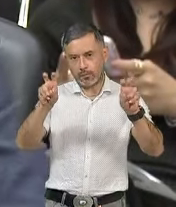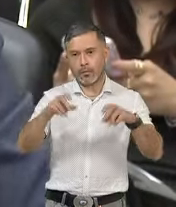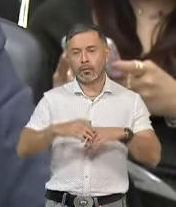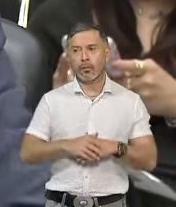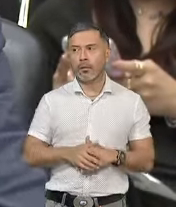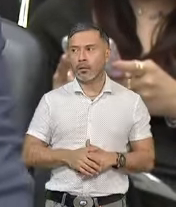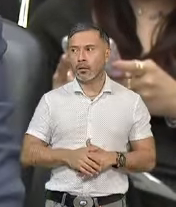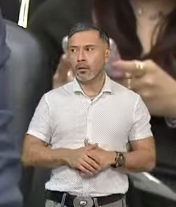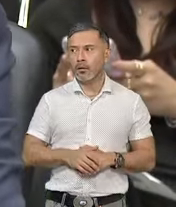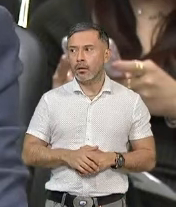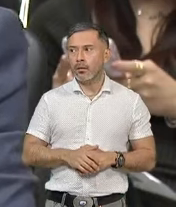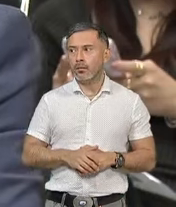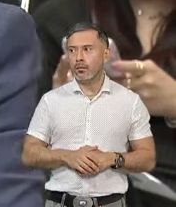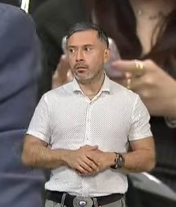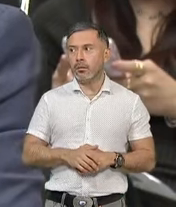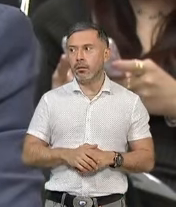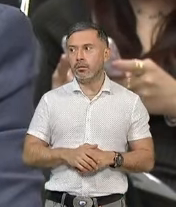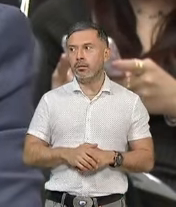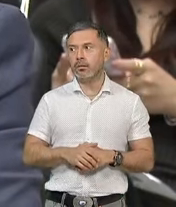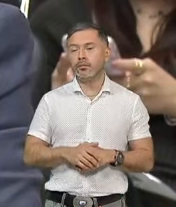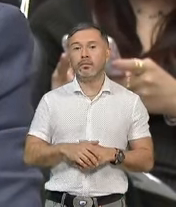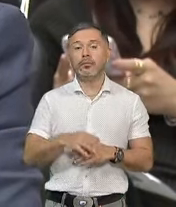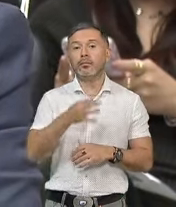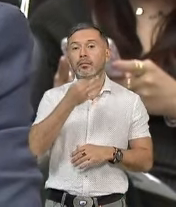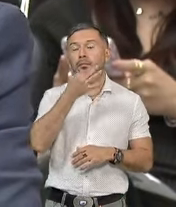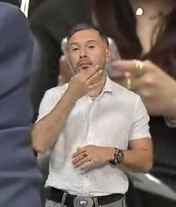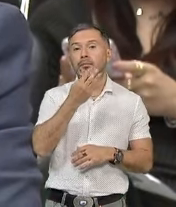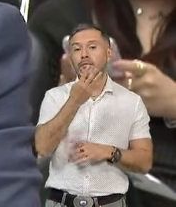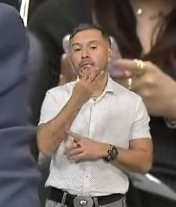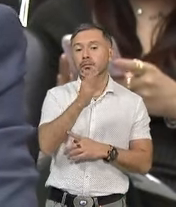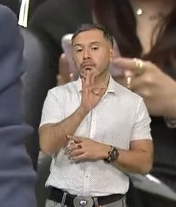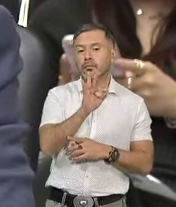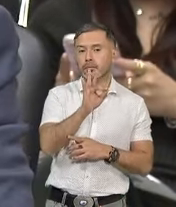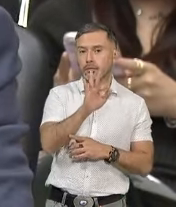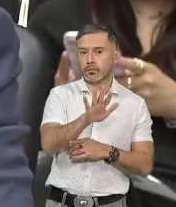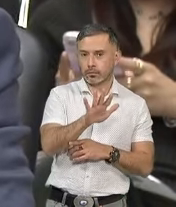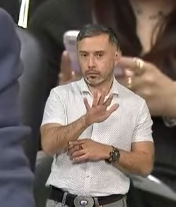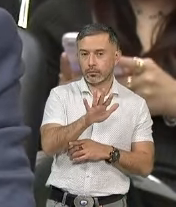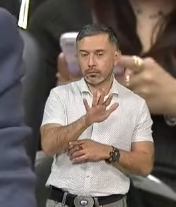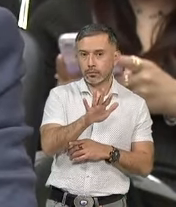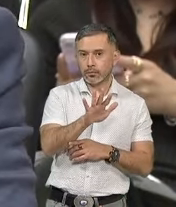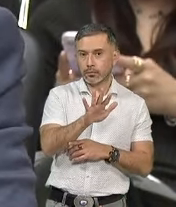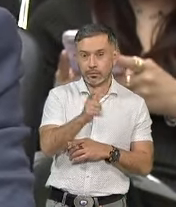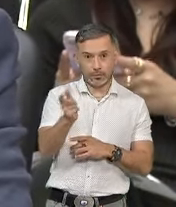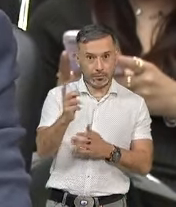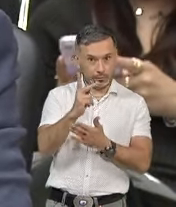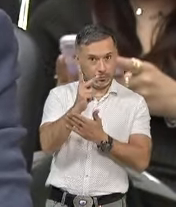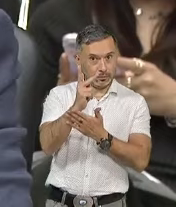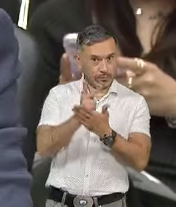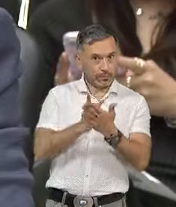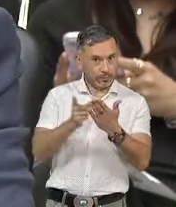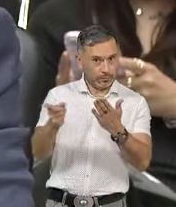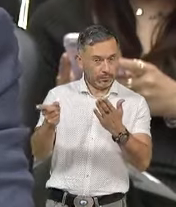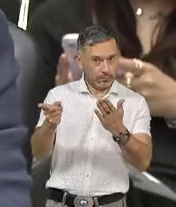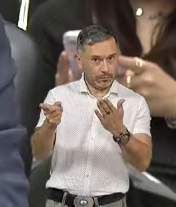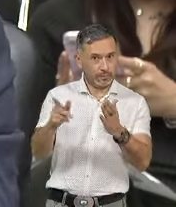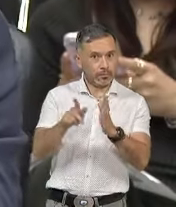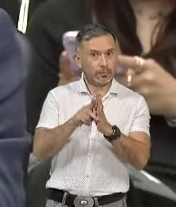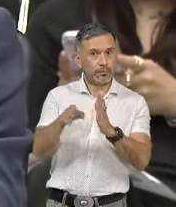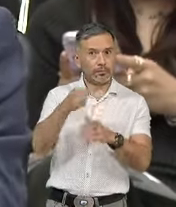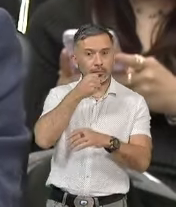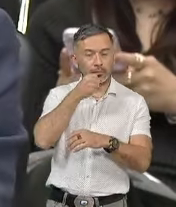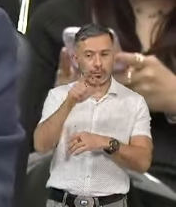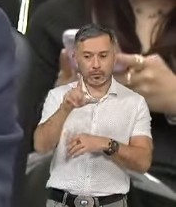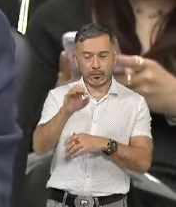comillas del minuto 45 de la intervención en ese programa del periodista